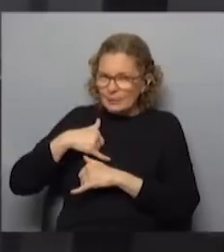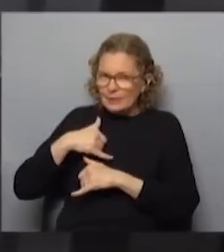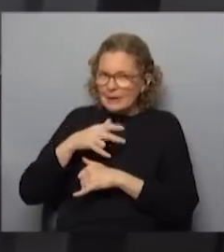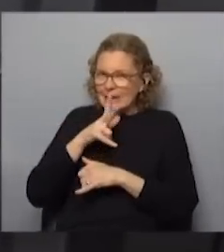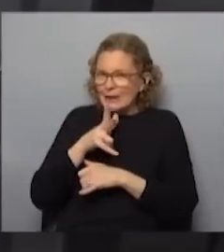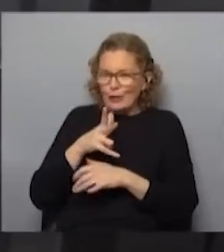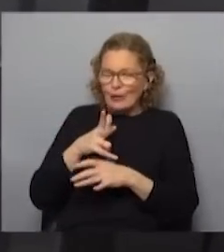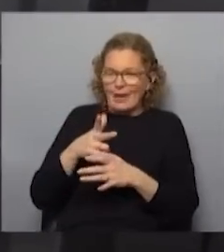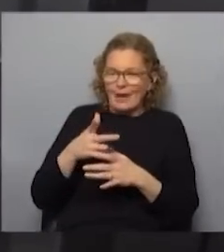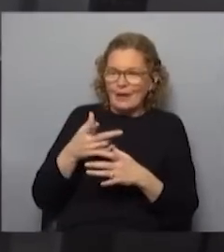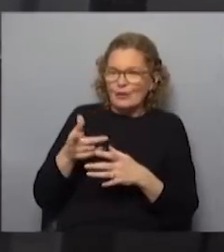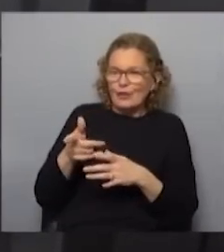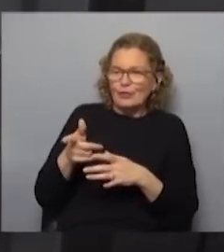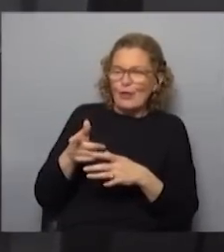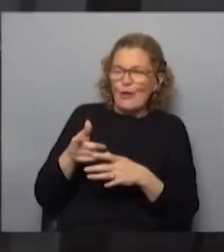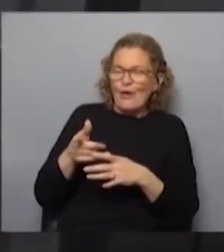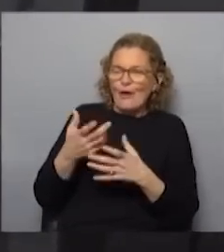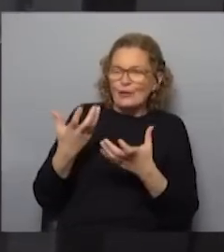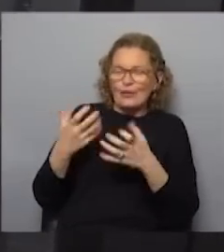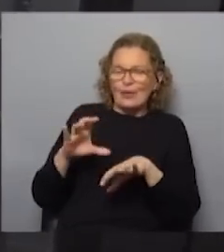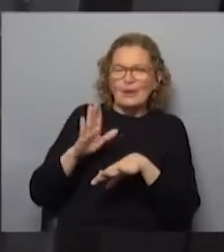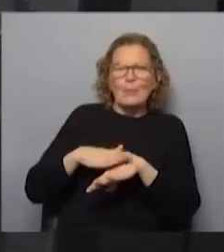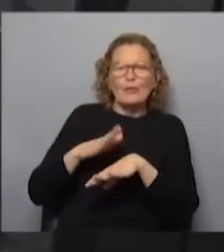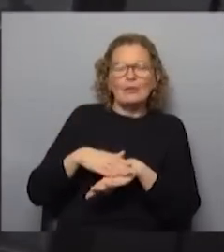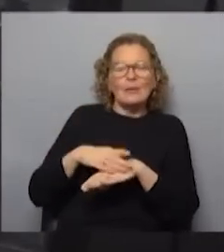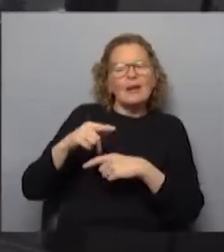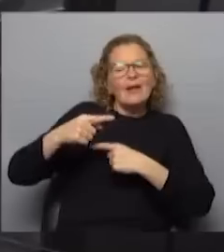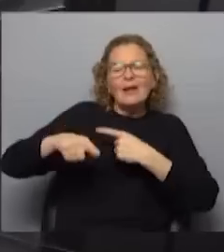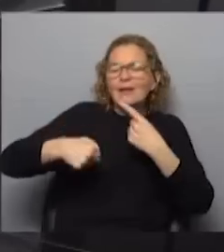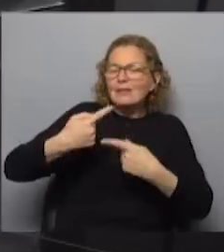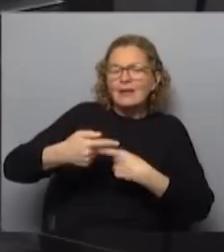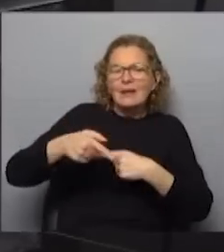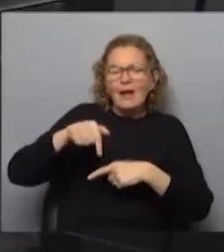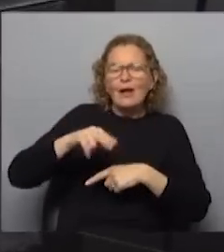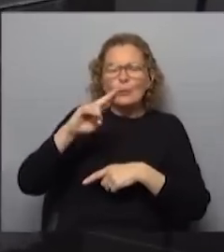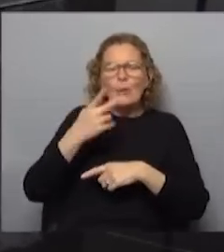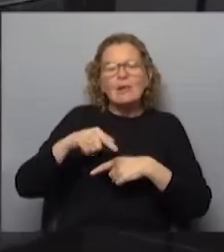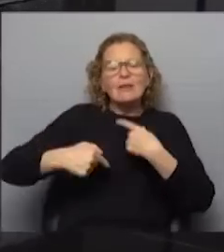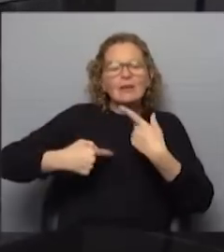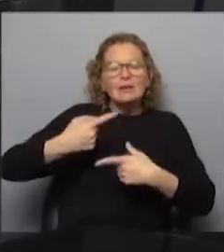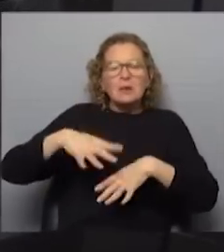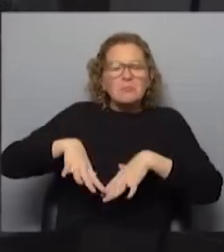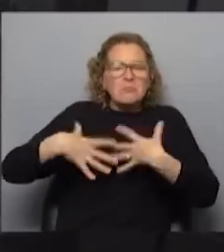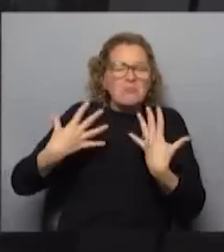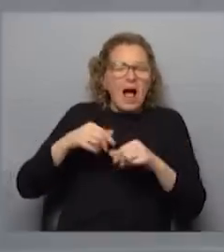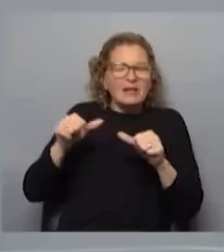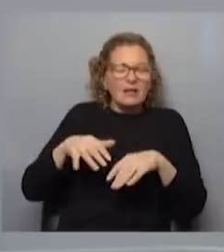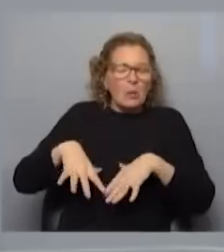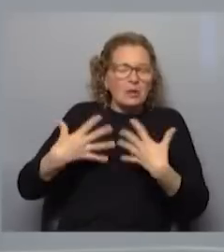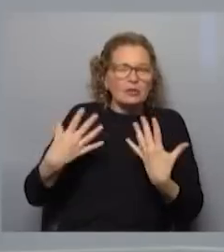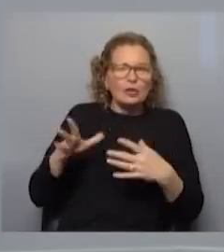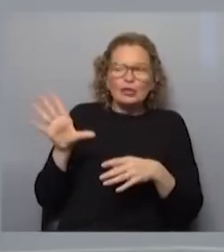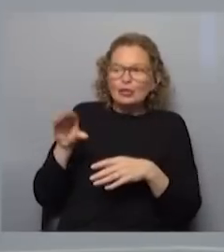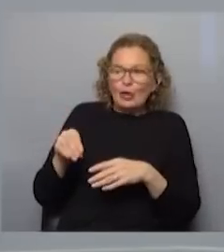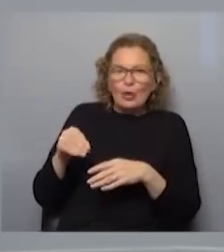y pretendía ese espionaje seguir perpetuando la impunidad en el país y para eso contaban con todos